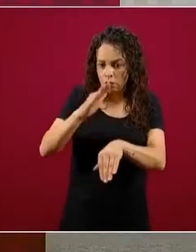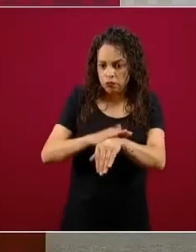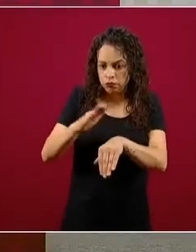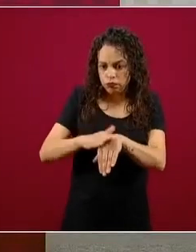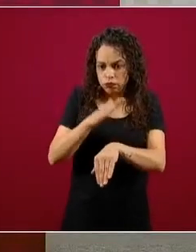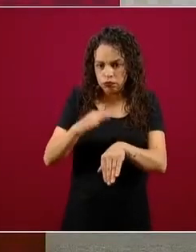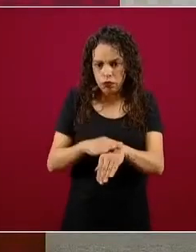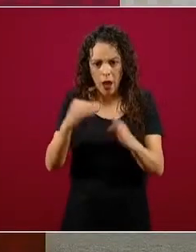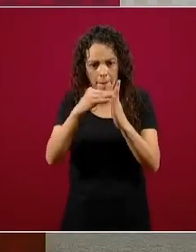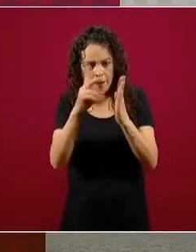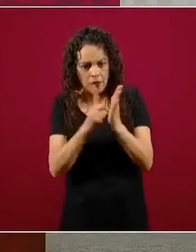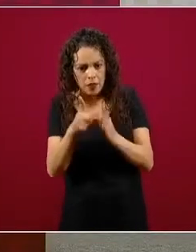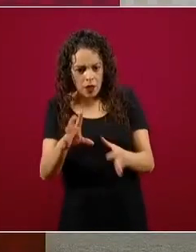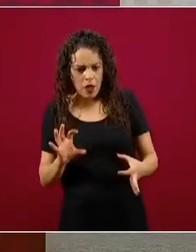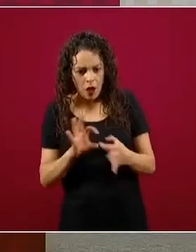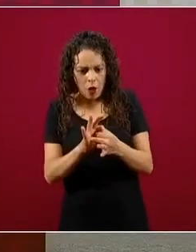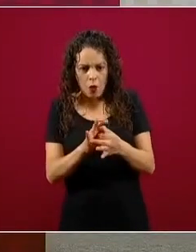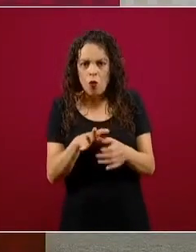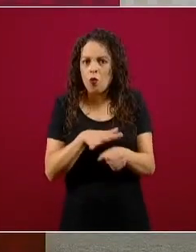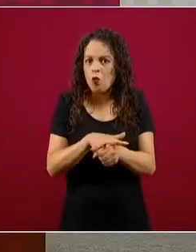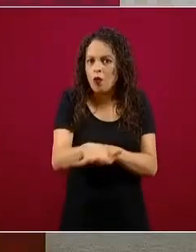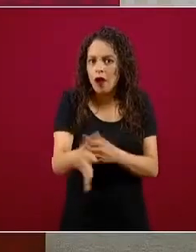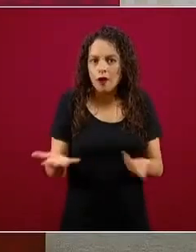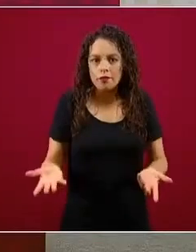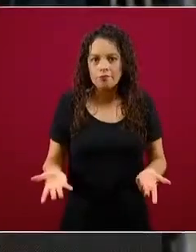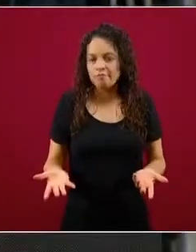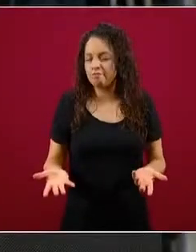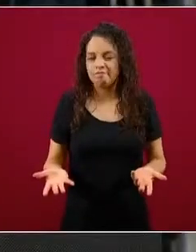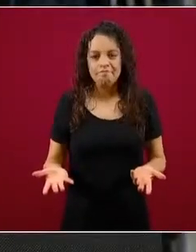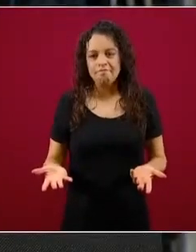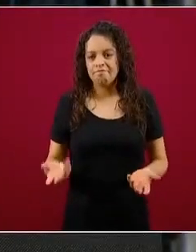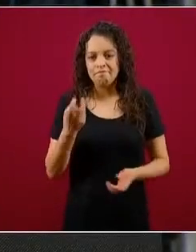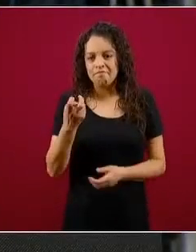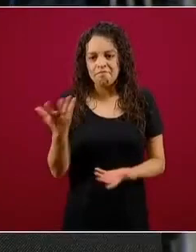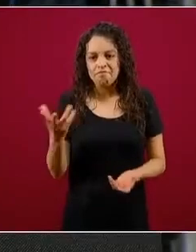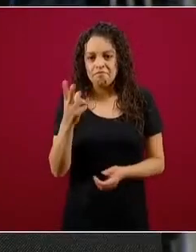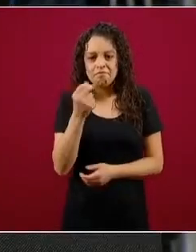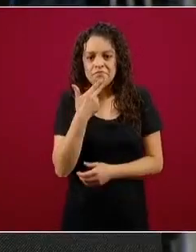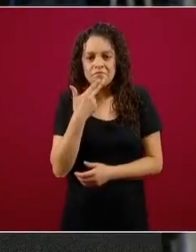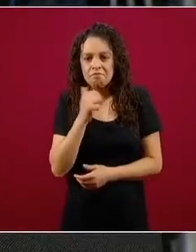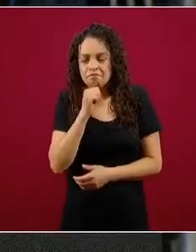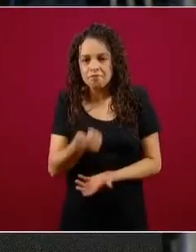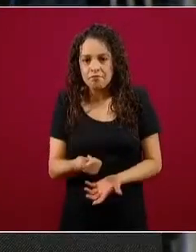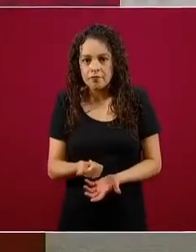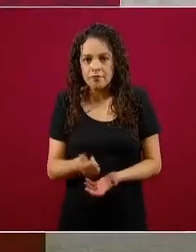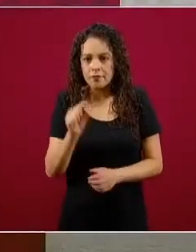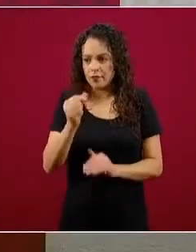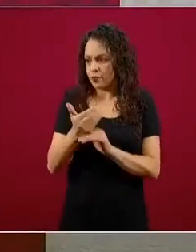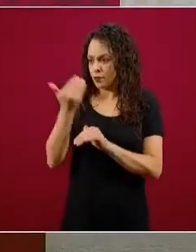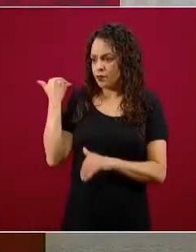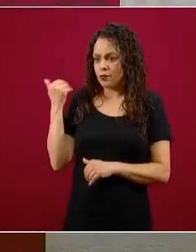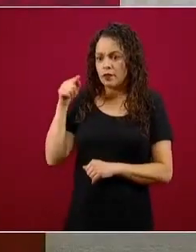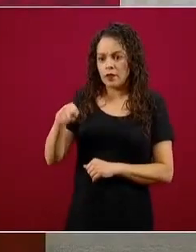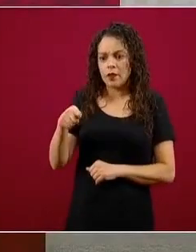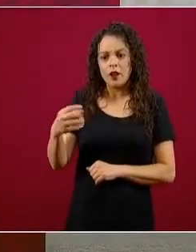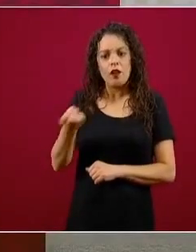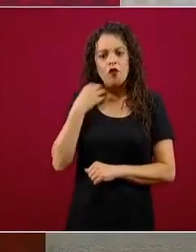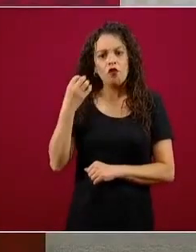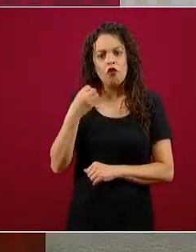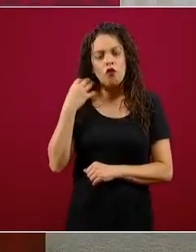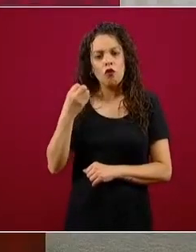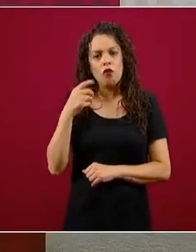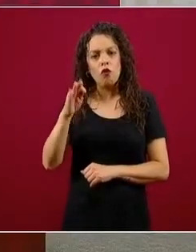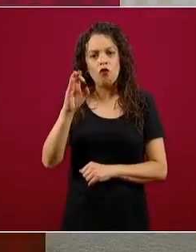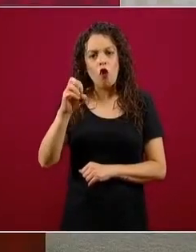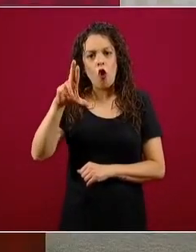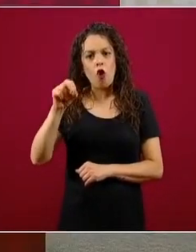conectaría? Es improcedente. Lo acaba de decir en un foro donde participó el doctor Alomía, precisamente el